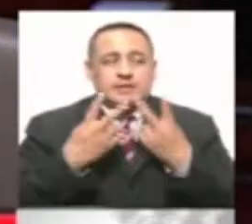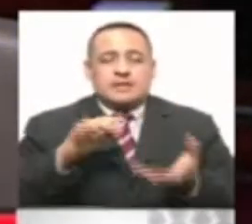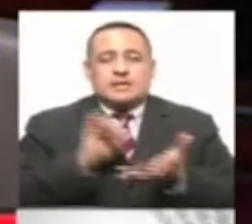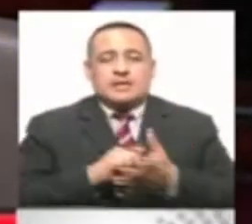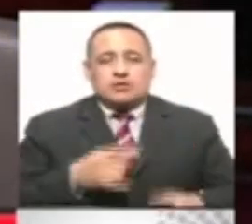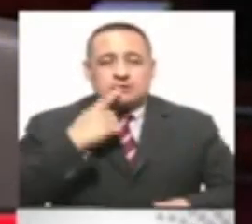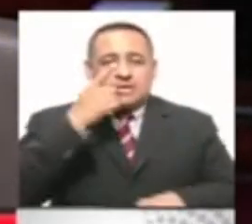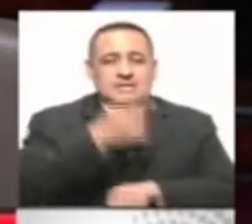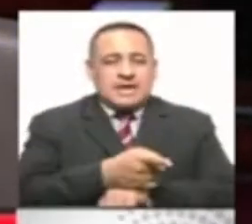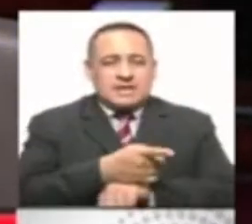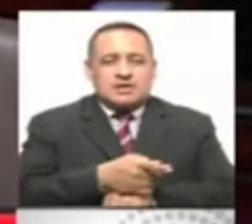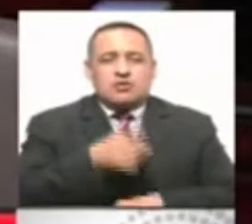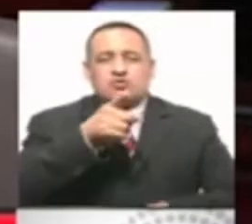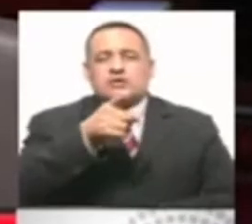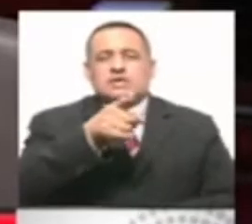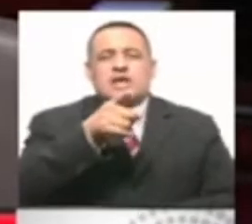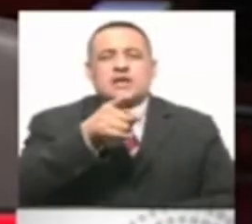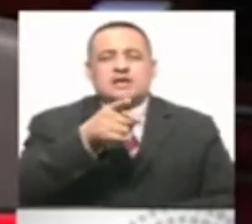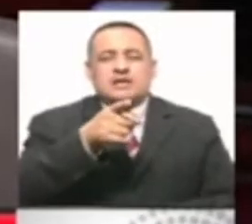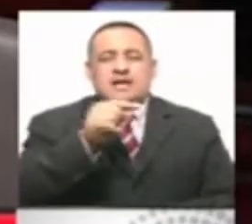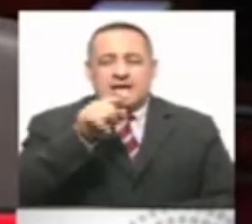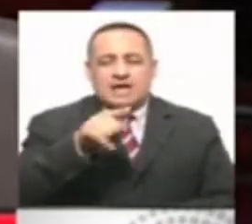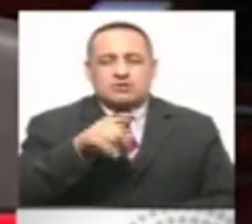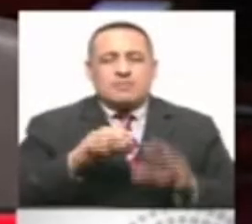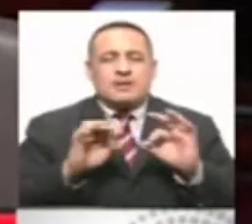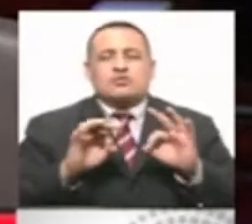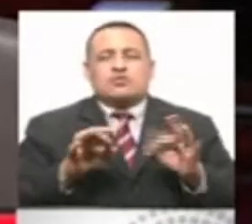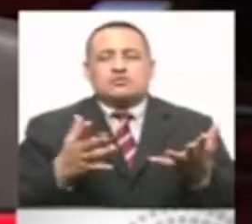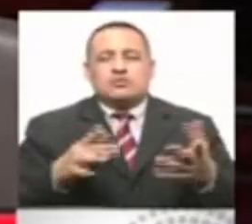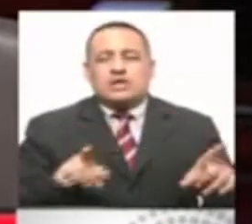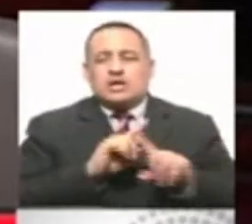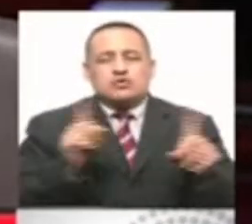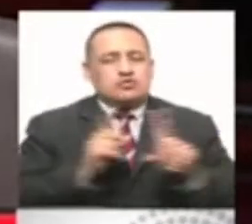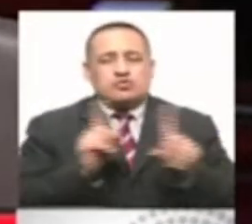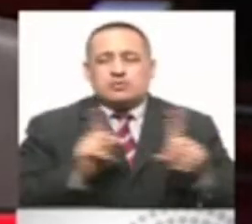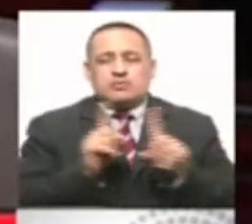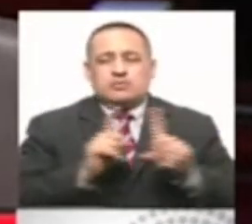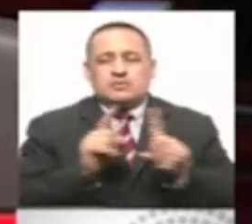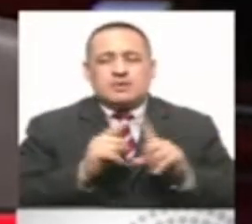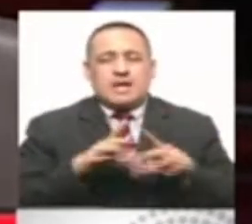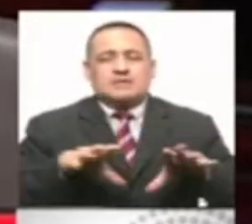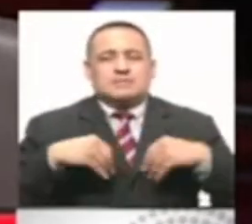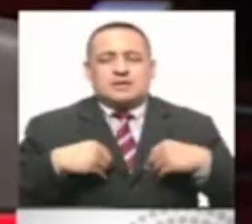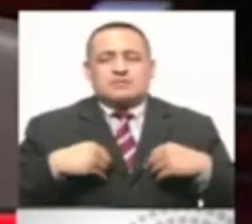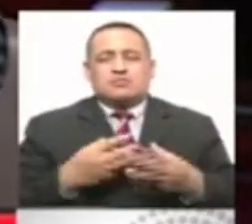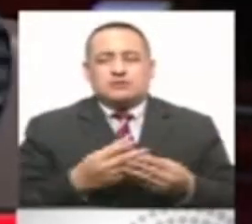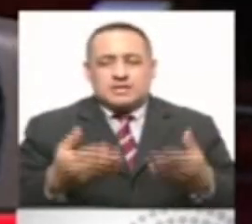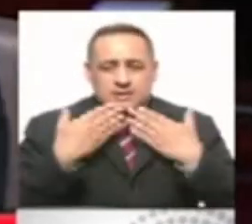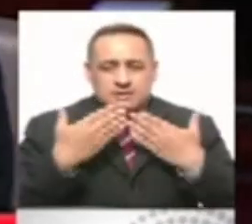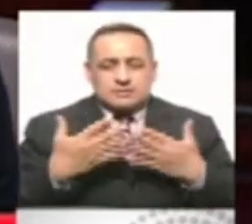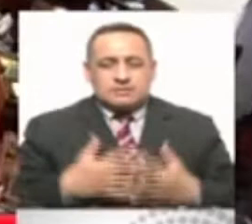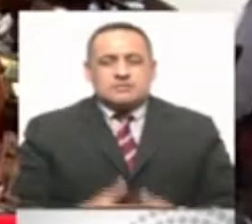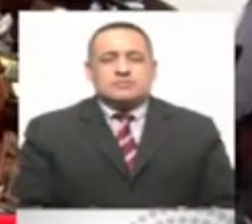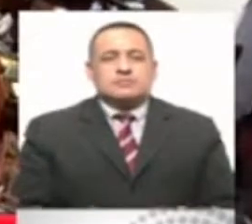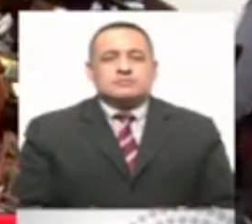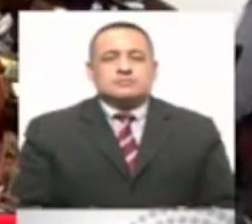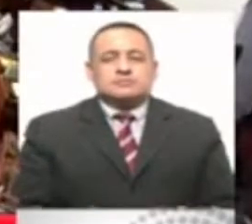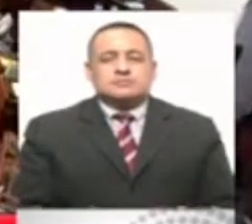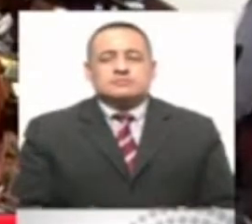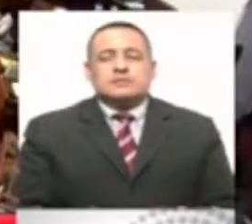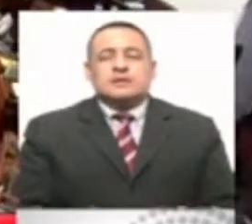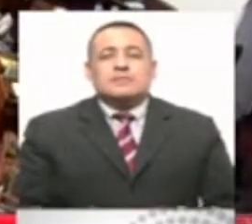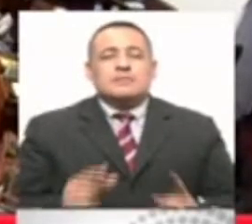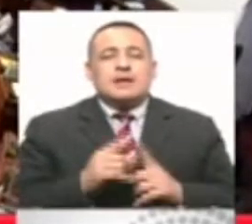nos señalen con el dedo acusador. Eso es peligroso, eso no debemos permitir. Muchas gracias. Tiene